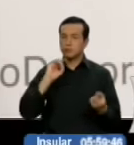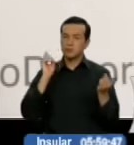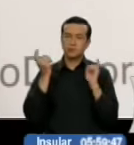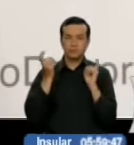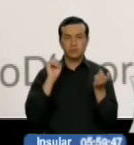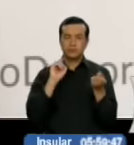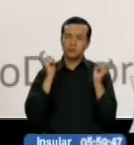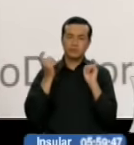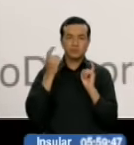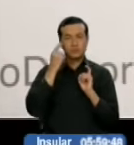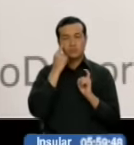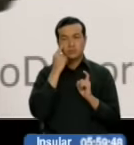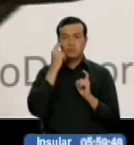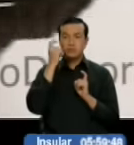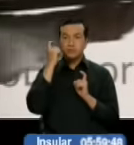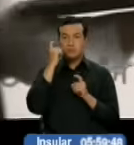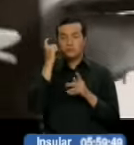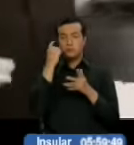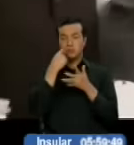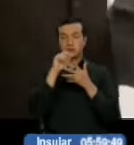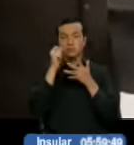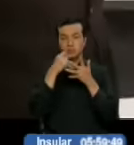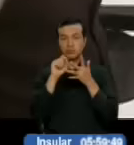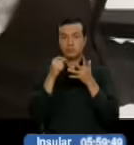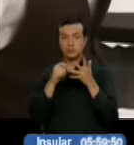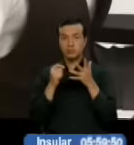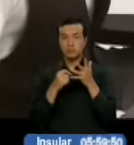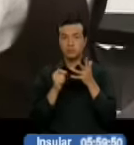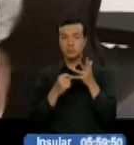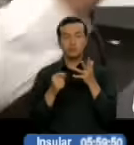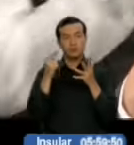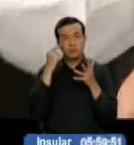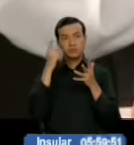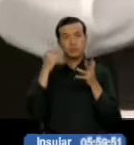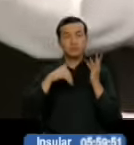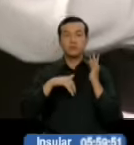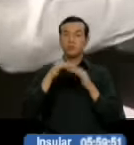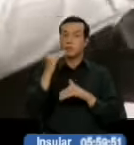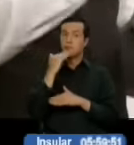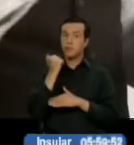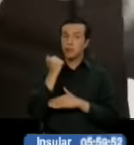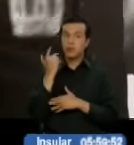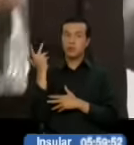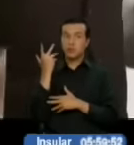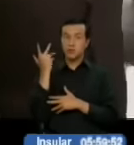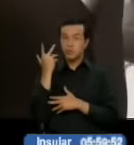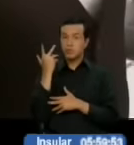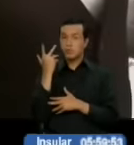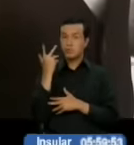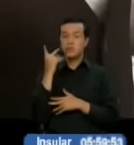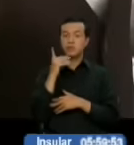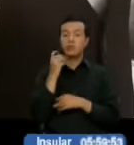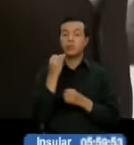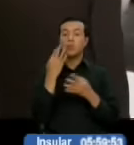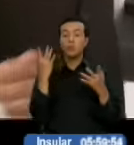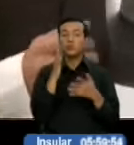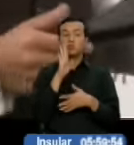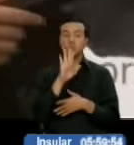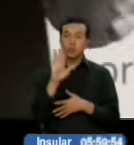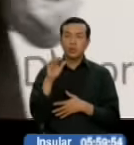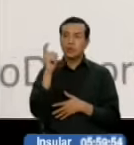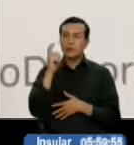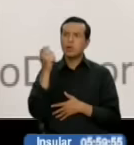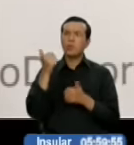reestructurar con las necesidades de los diferentes deportistas para poder tener una muy buena base de datos de qué es lo que necesitan y tener